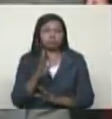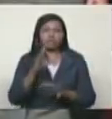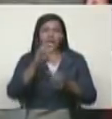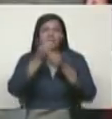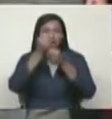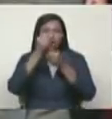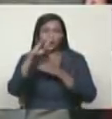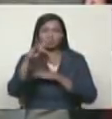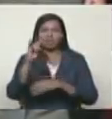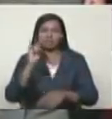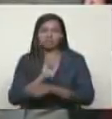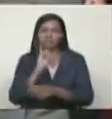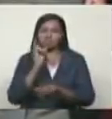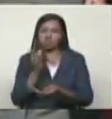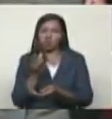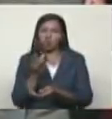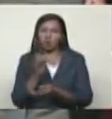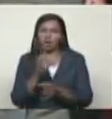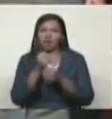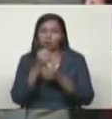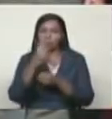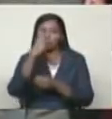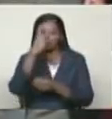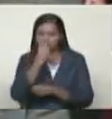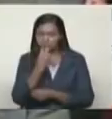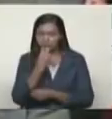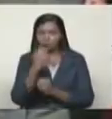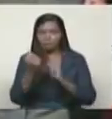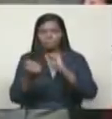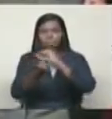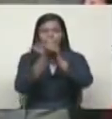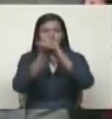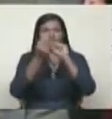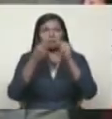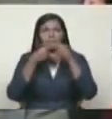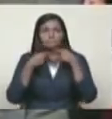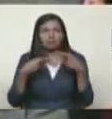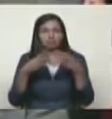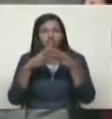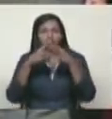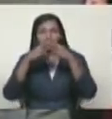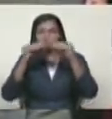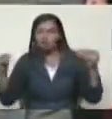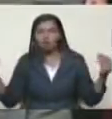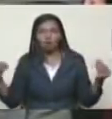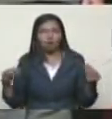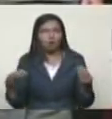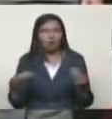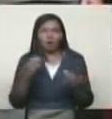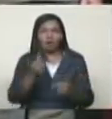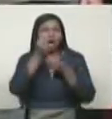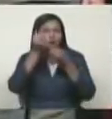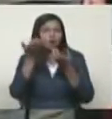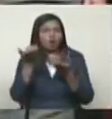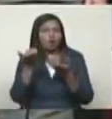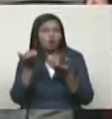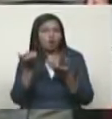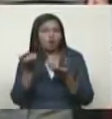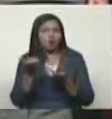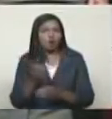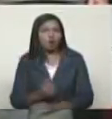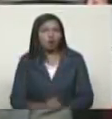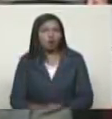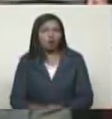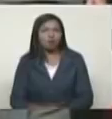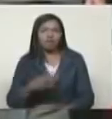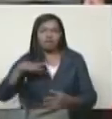su traición? Ciego, preso, perdió la carrera, lo perdió todo, ¿qué ganó? Y